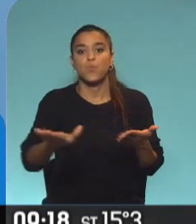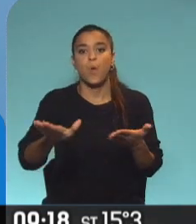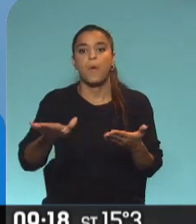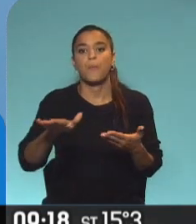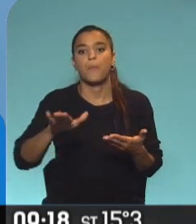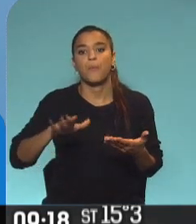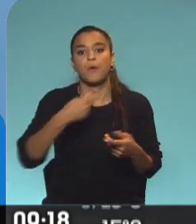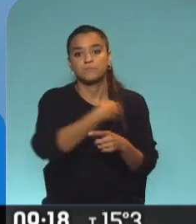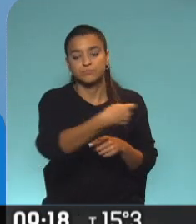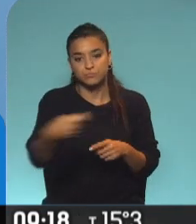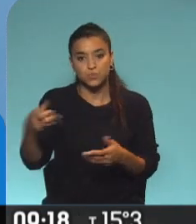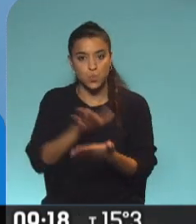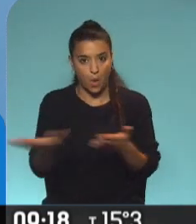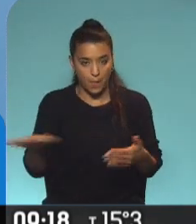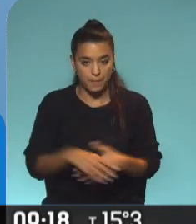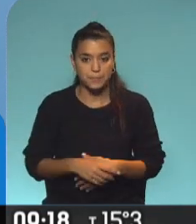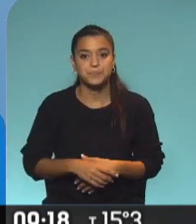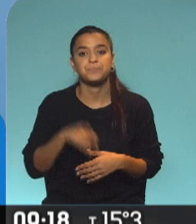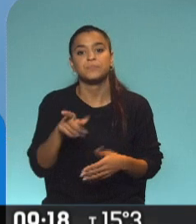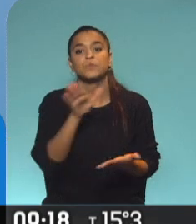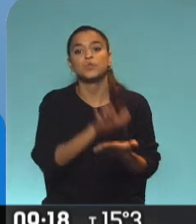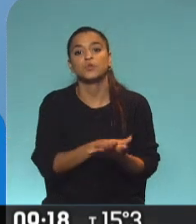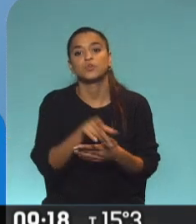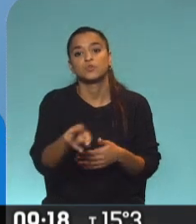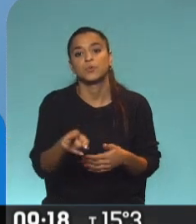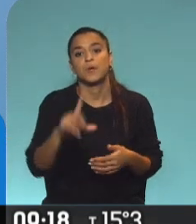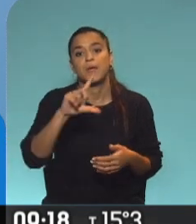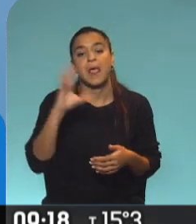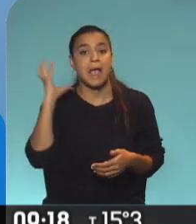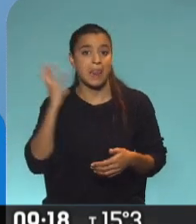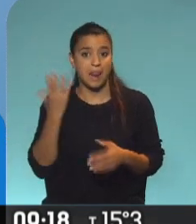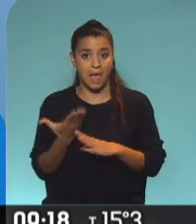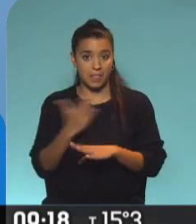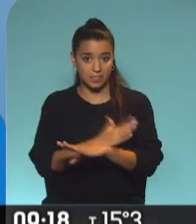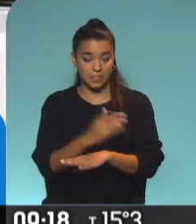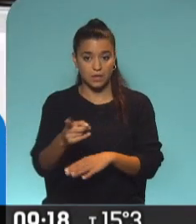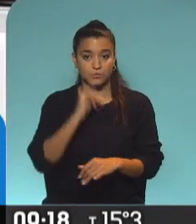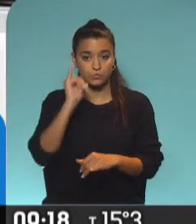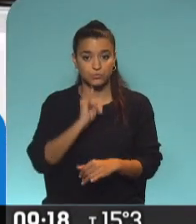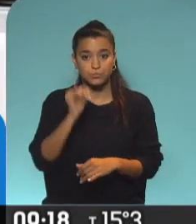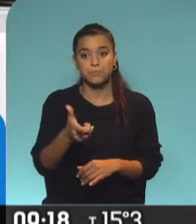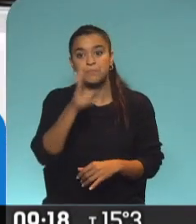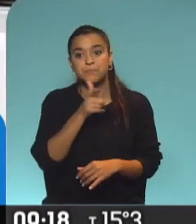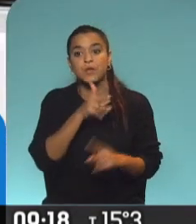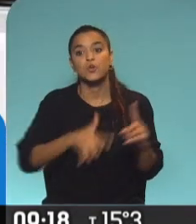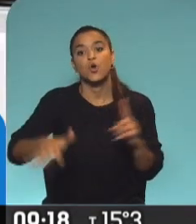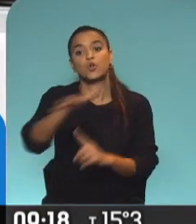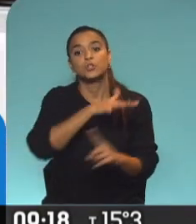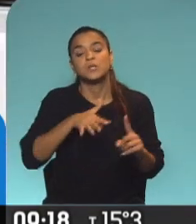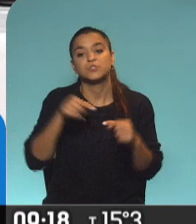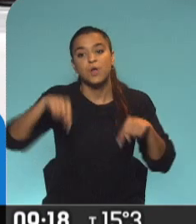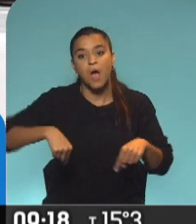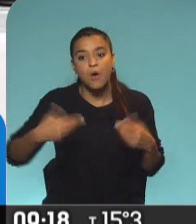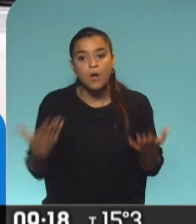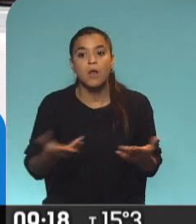para su distribución. En relación a lo que Carla comentaba, creemos que el contexto, bueno, que